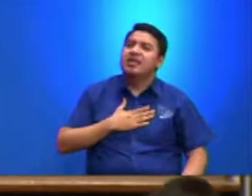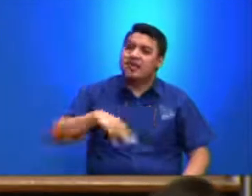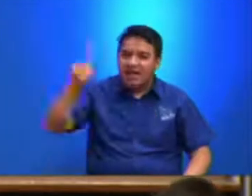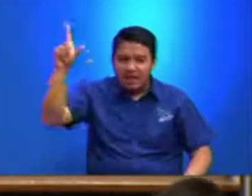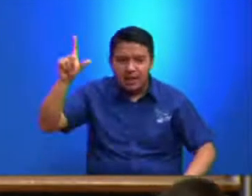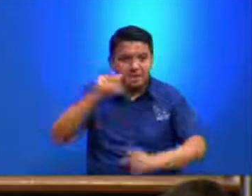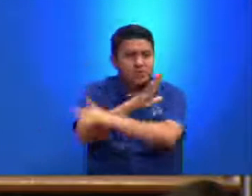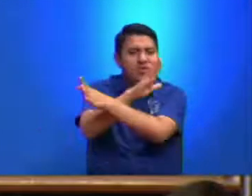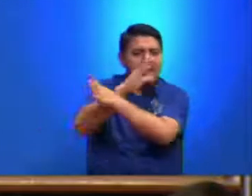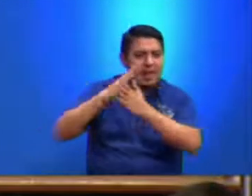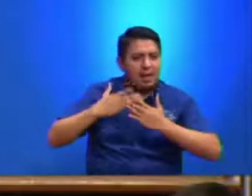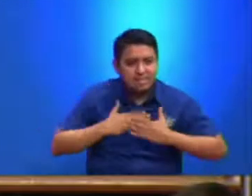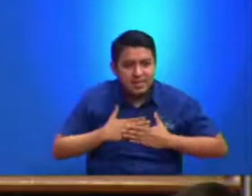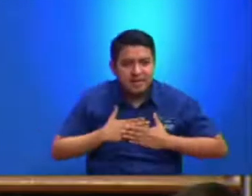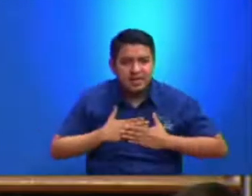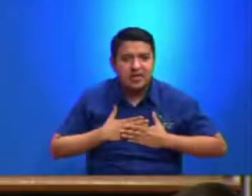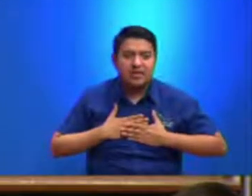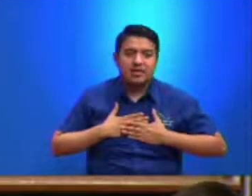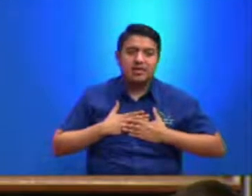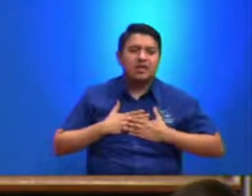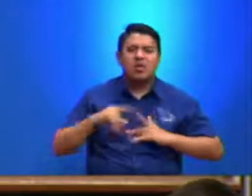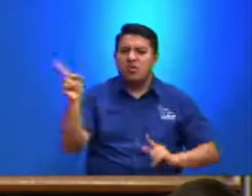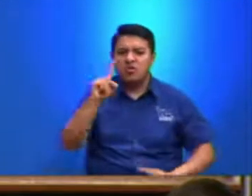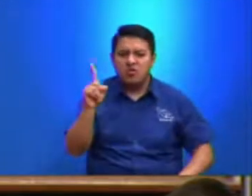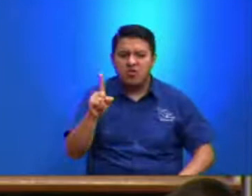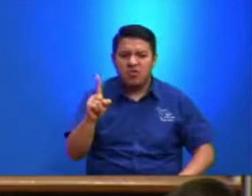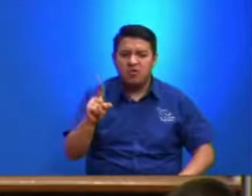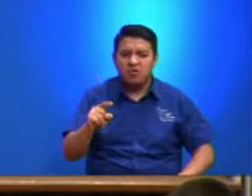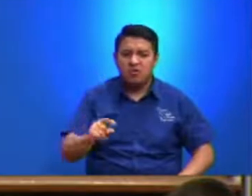no, que no sea una obligación,